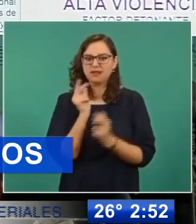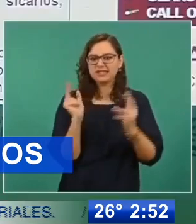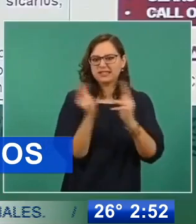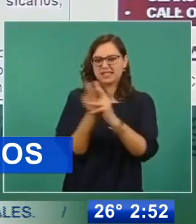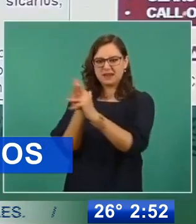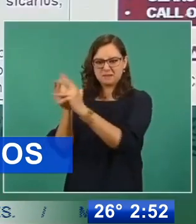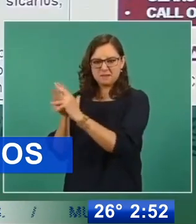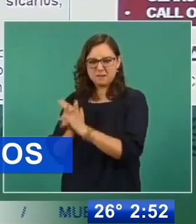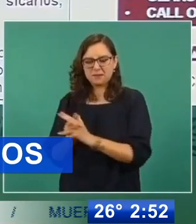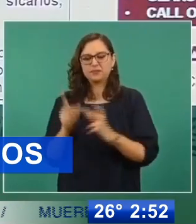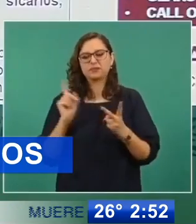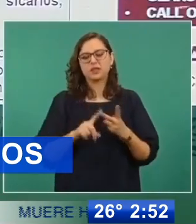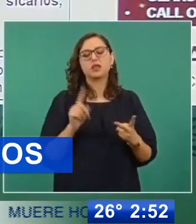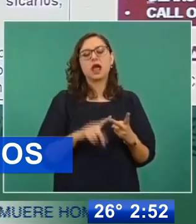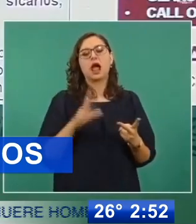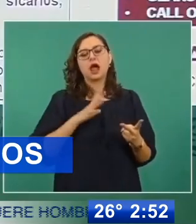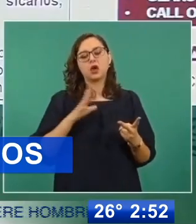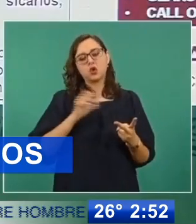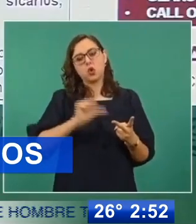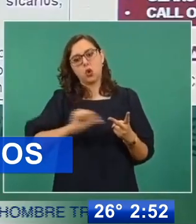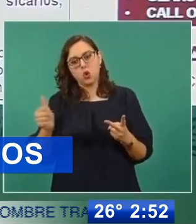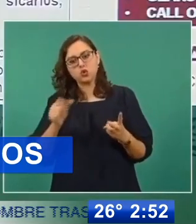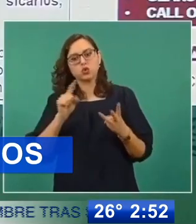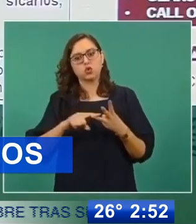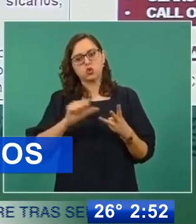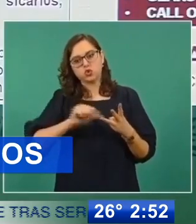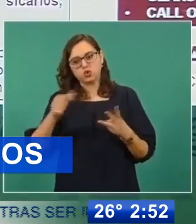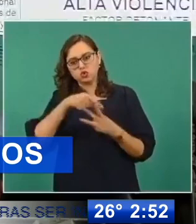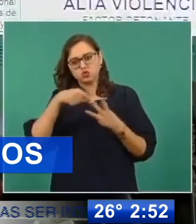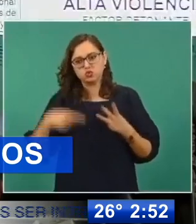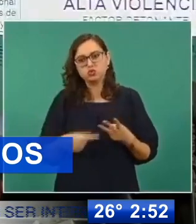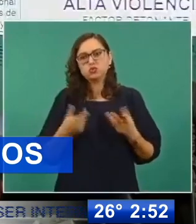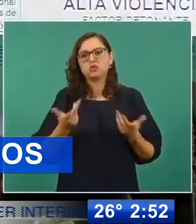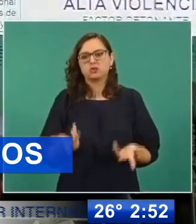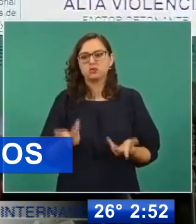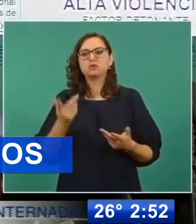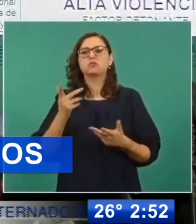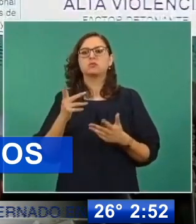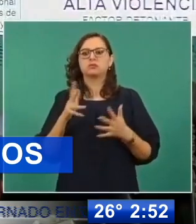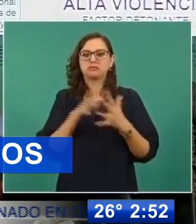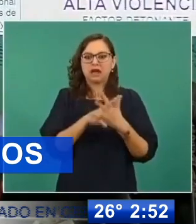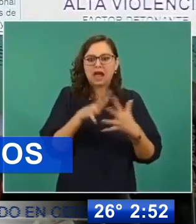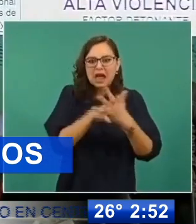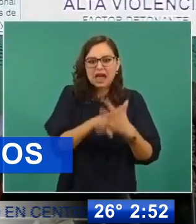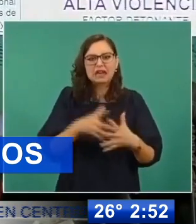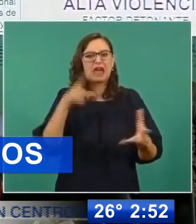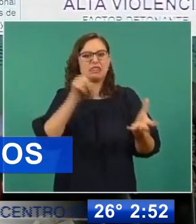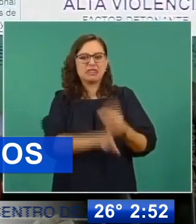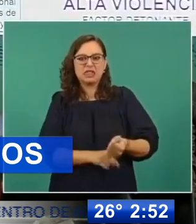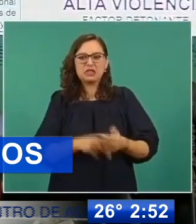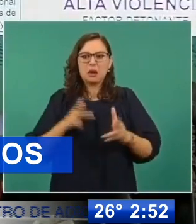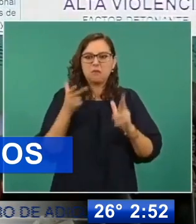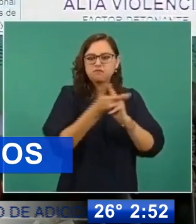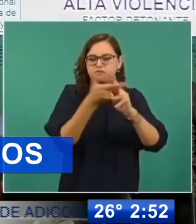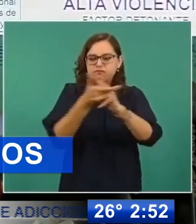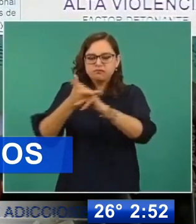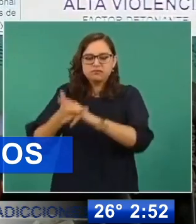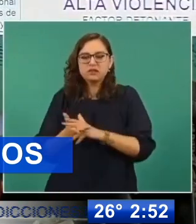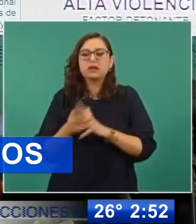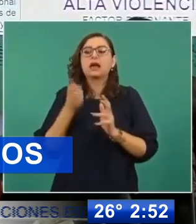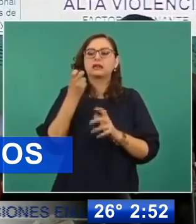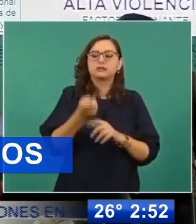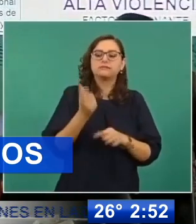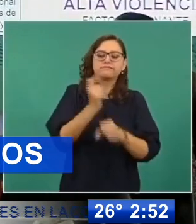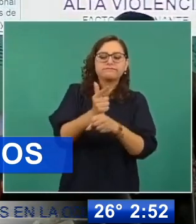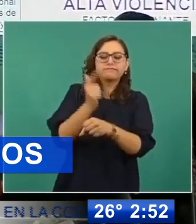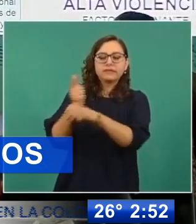Otros que es Call of Duty y otros que es Gears of War. Estos son algunos. Tienen alta violencia y a partir de ahí se